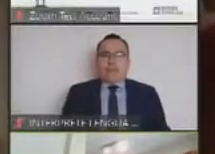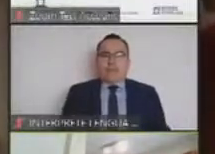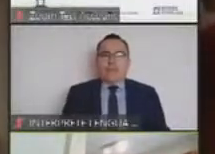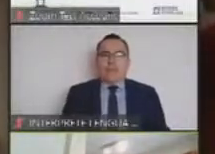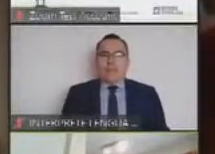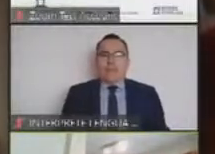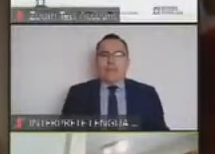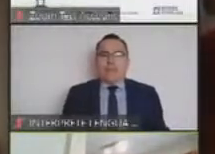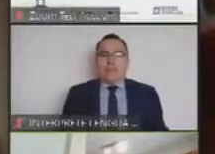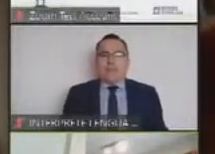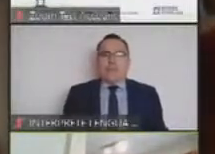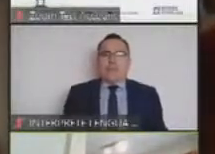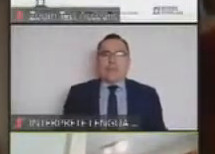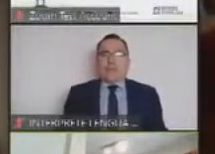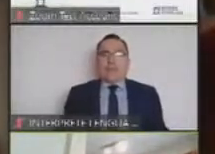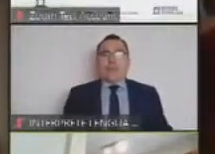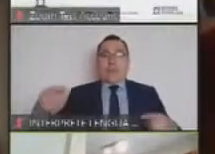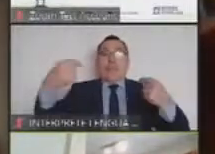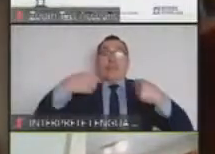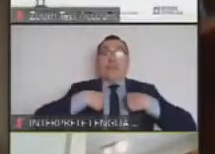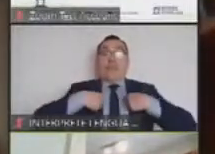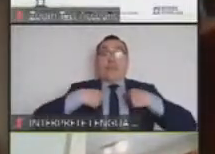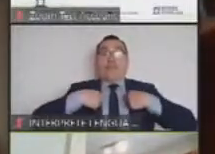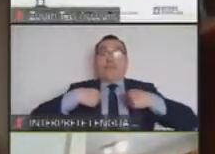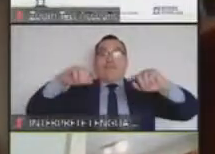Yo recuerdo algunos casos en que